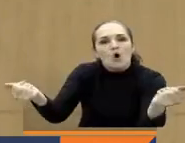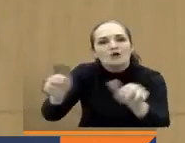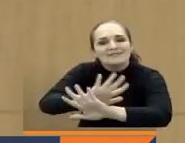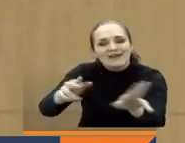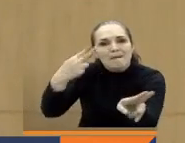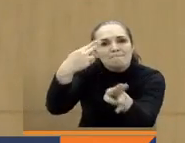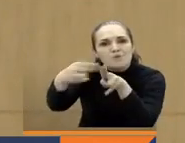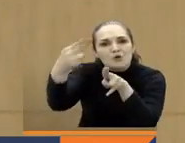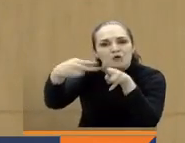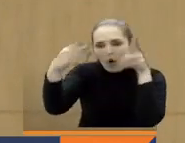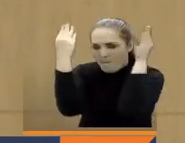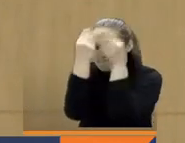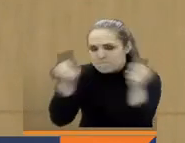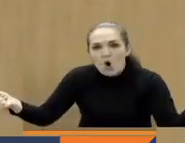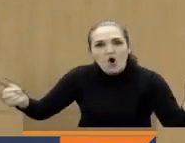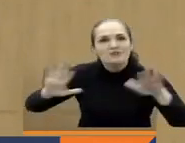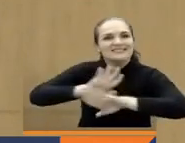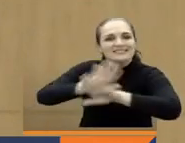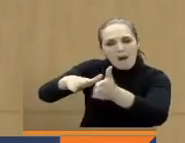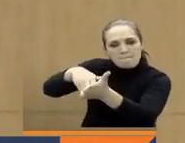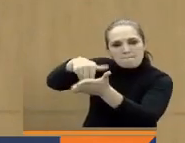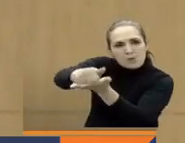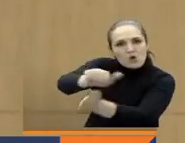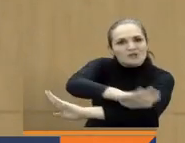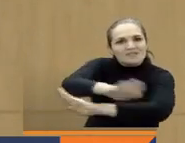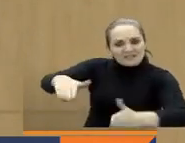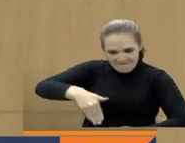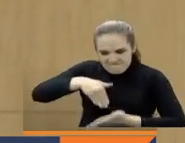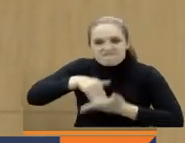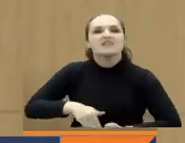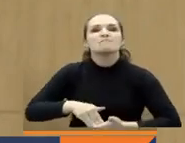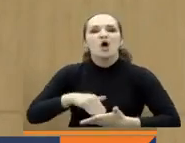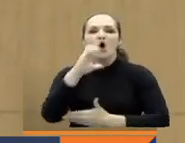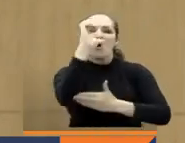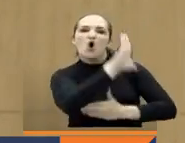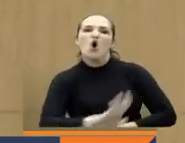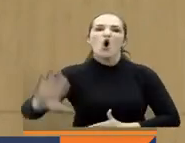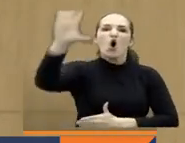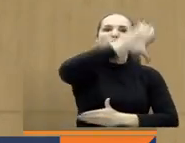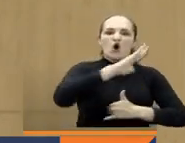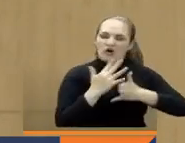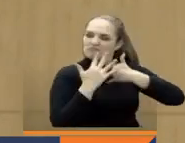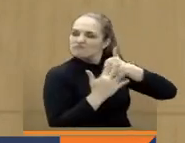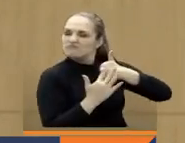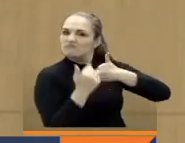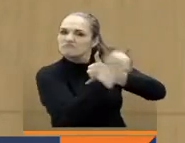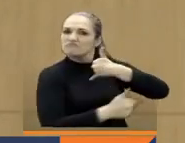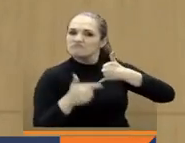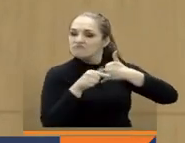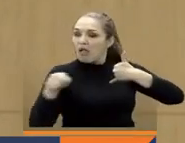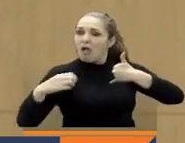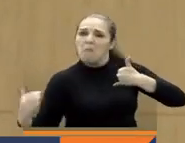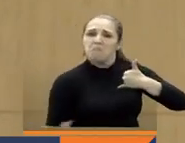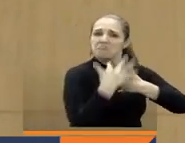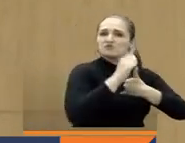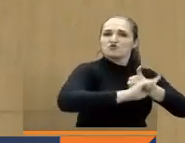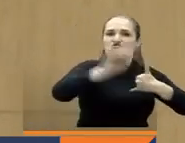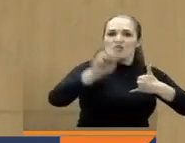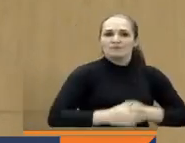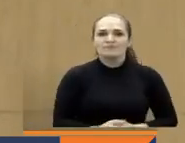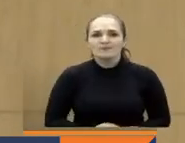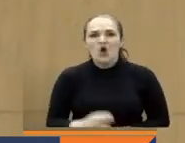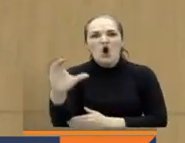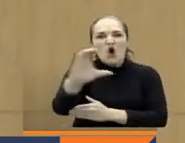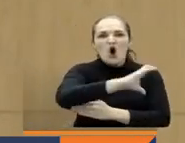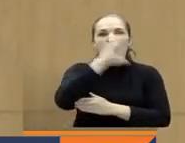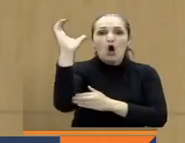completo, lo vamos a doblegar y se hará firme la nación colombiana frente a cualquier forma de terrorismo. Colombia